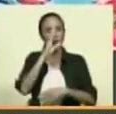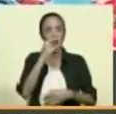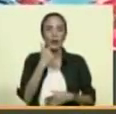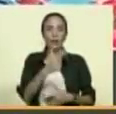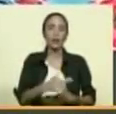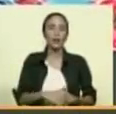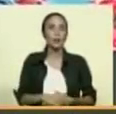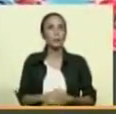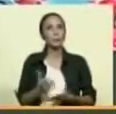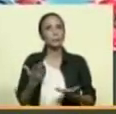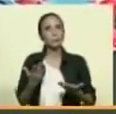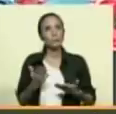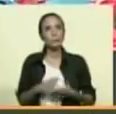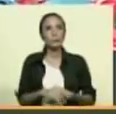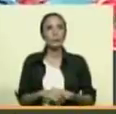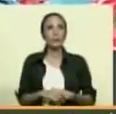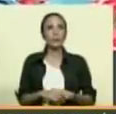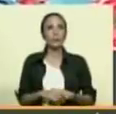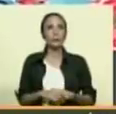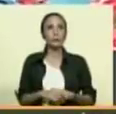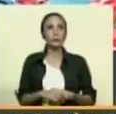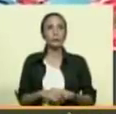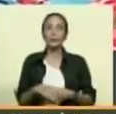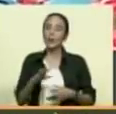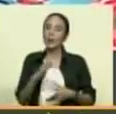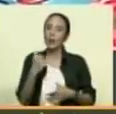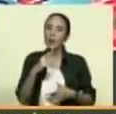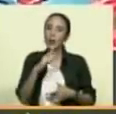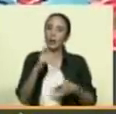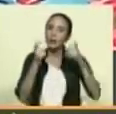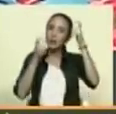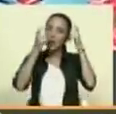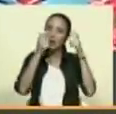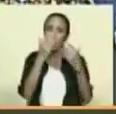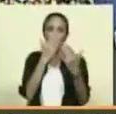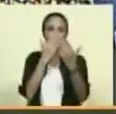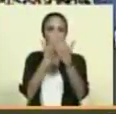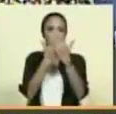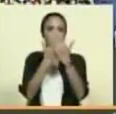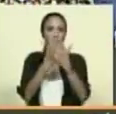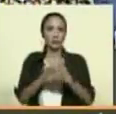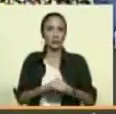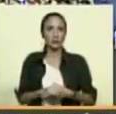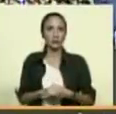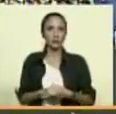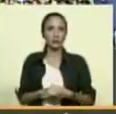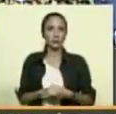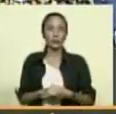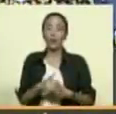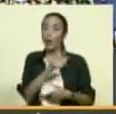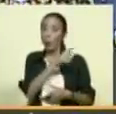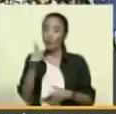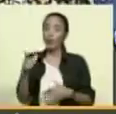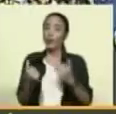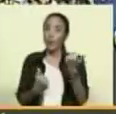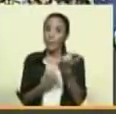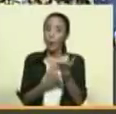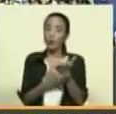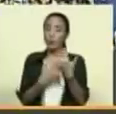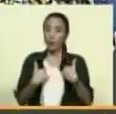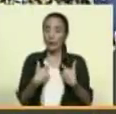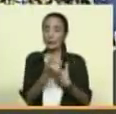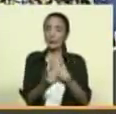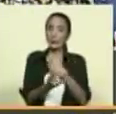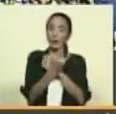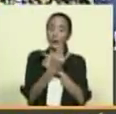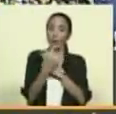dije, Barinas, el comandante me dejó al frente. Barinas, me tienen que apoyar. No me pueden